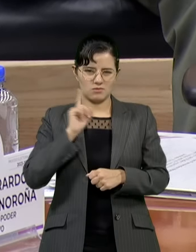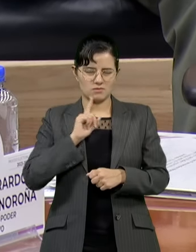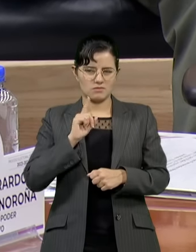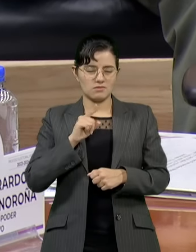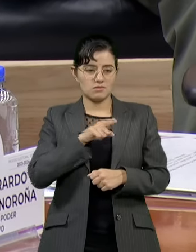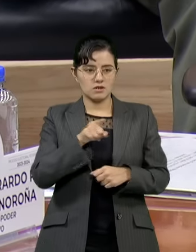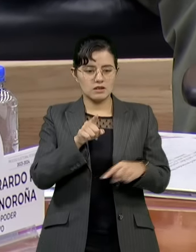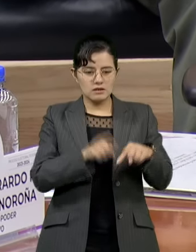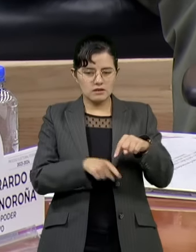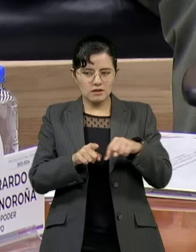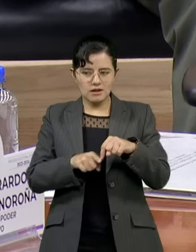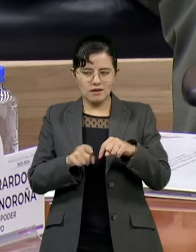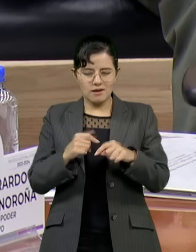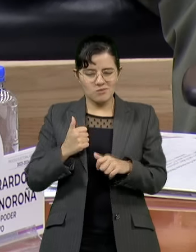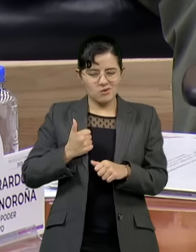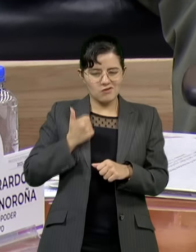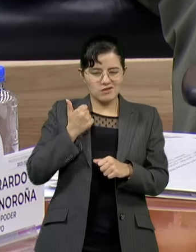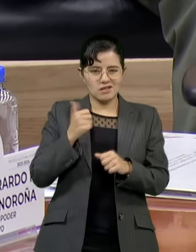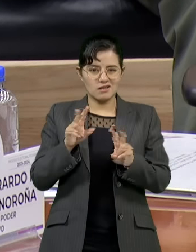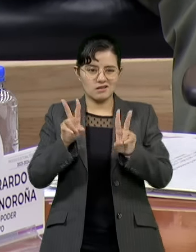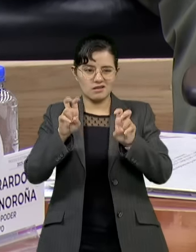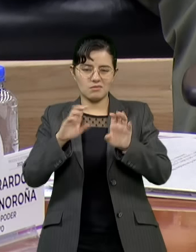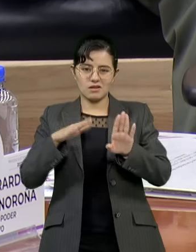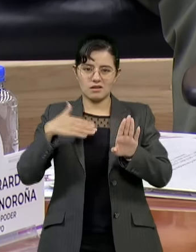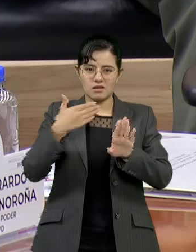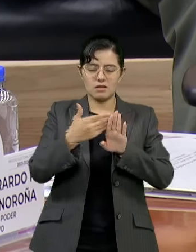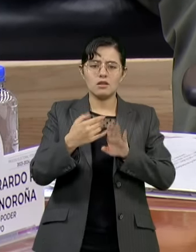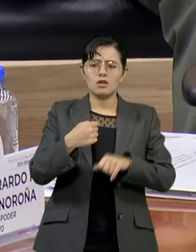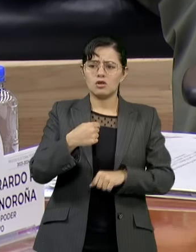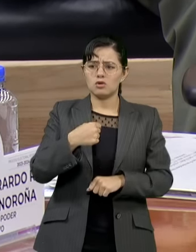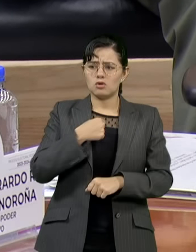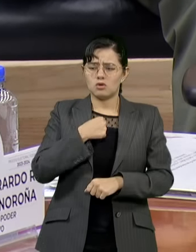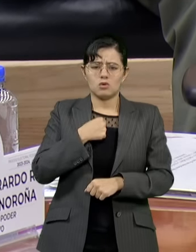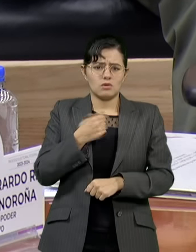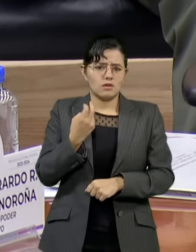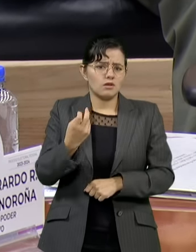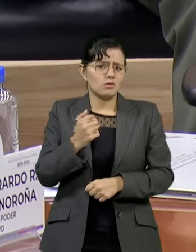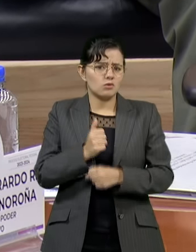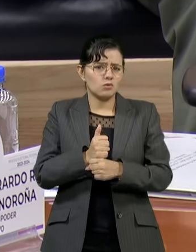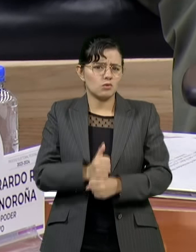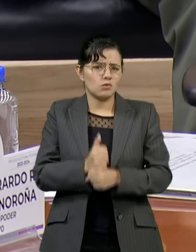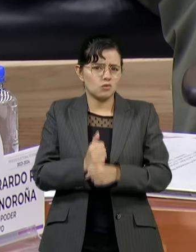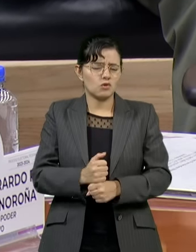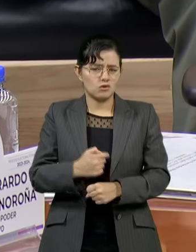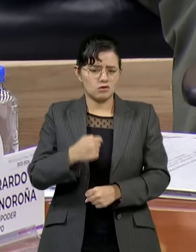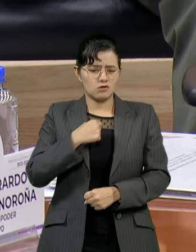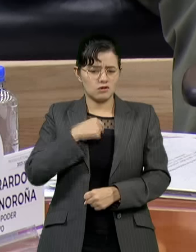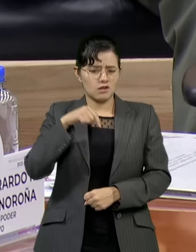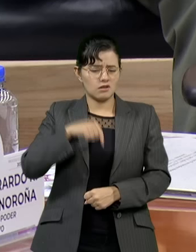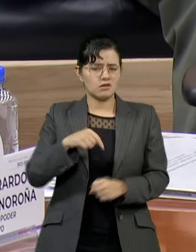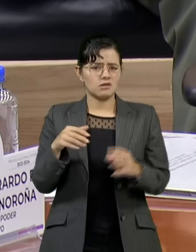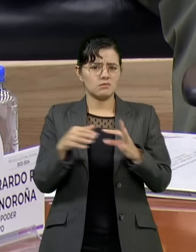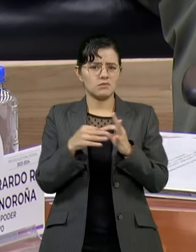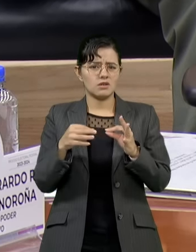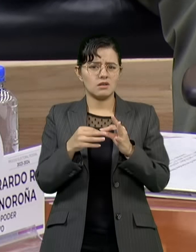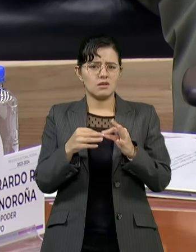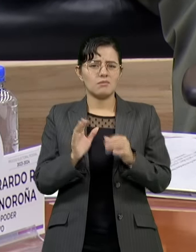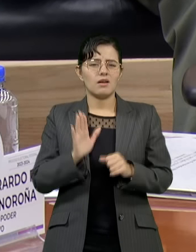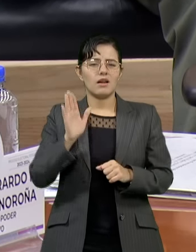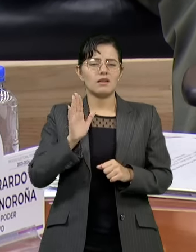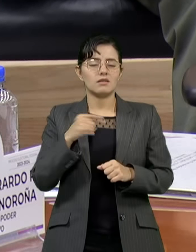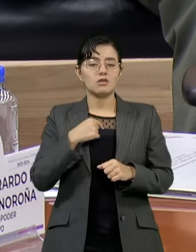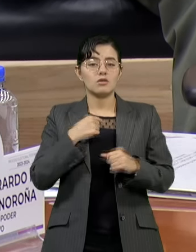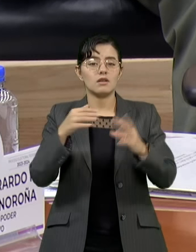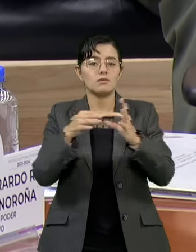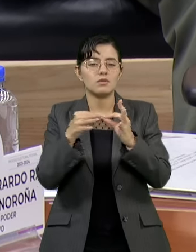mujeres yo fui víctima de eso aquí lo dije aquí me defendí les entró por una oreja y le salió por la otra